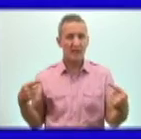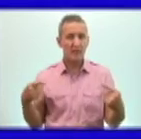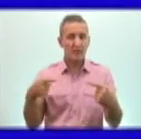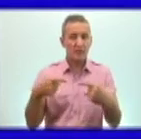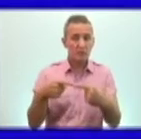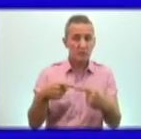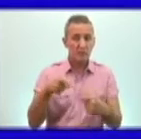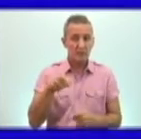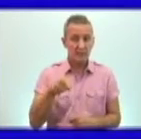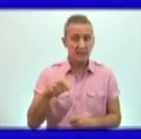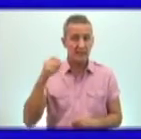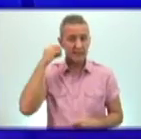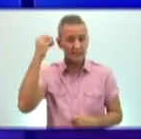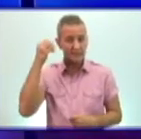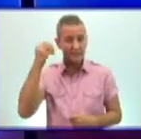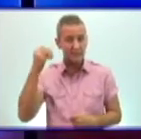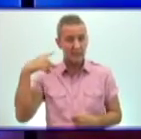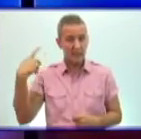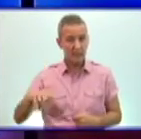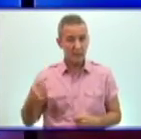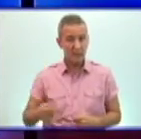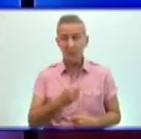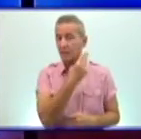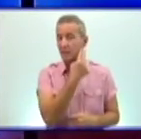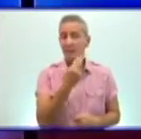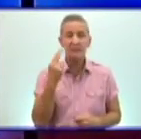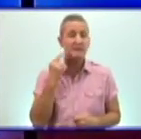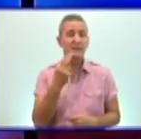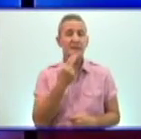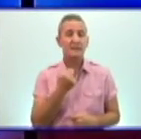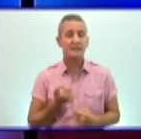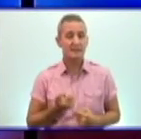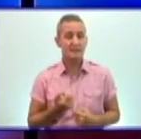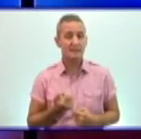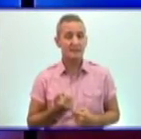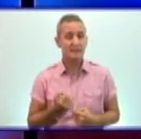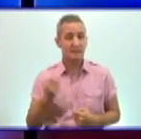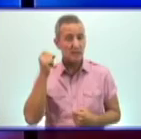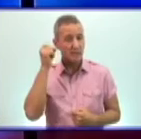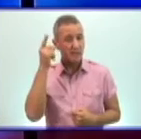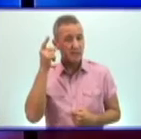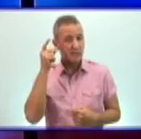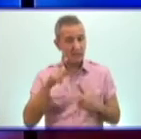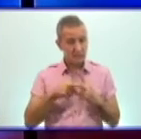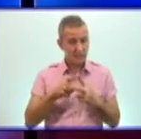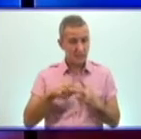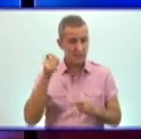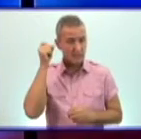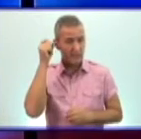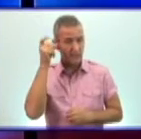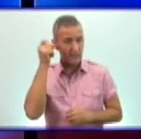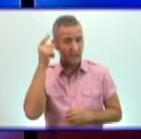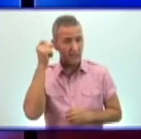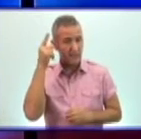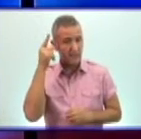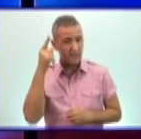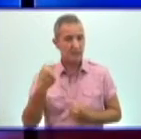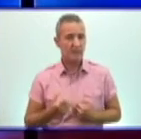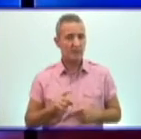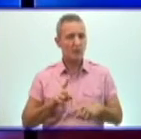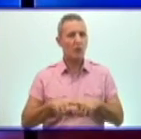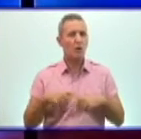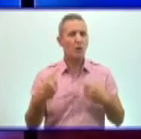esa razón práctica de Martí y sencillamente la experimentación que le va diciendo a Martí por